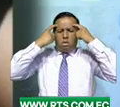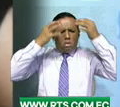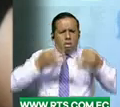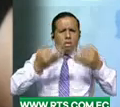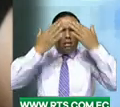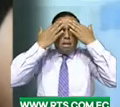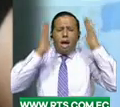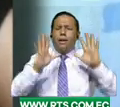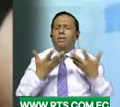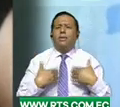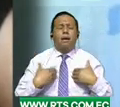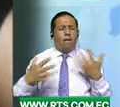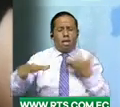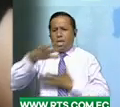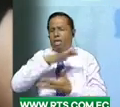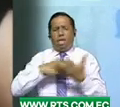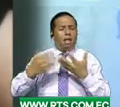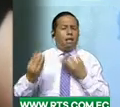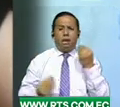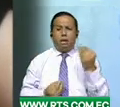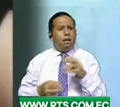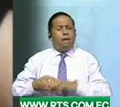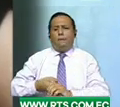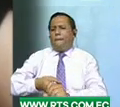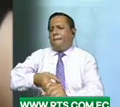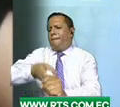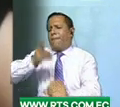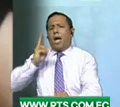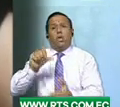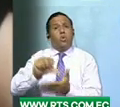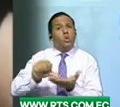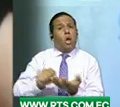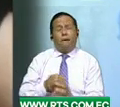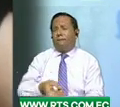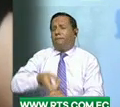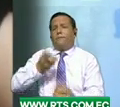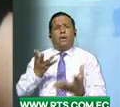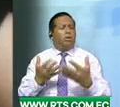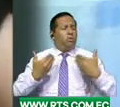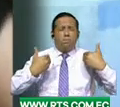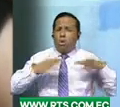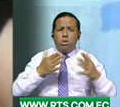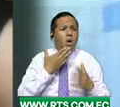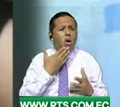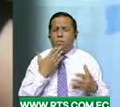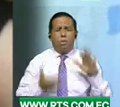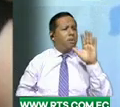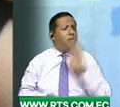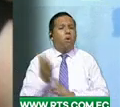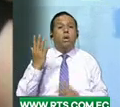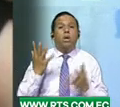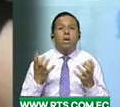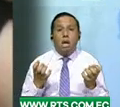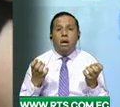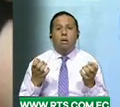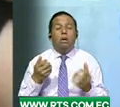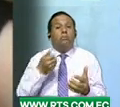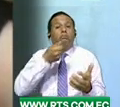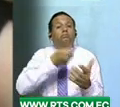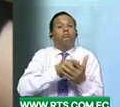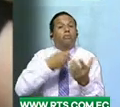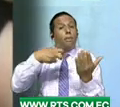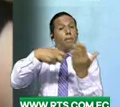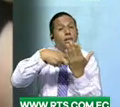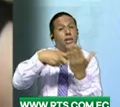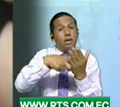Lo único que queríamos realizar era salir inmediatamente de la ciudad, sea como sea. Entonces, logramos comprar un ticket